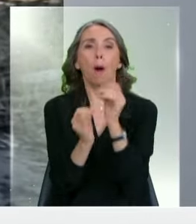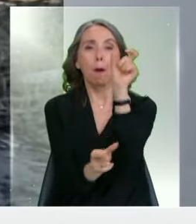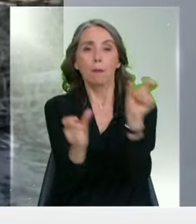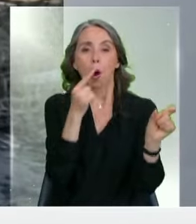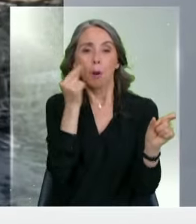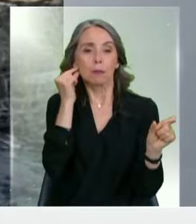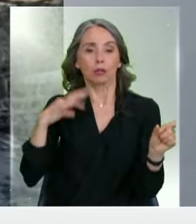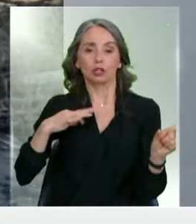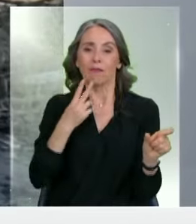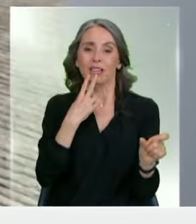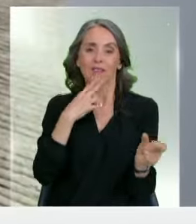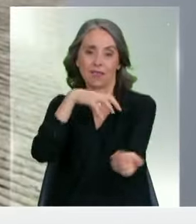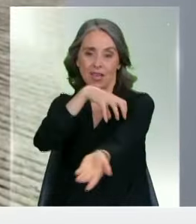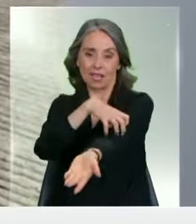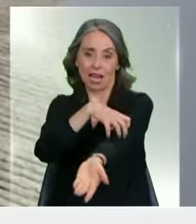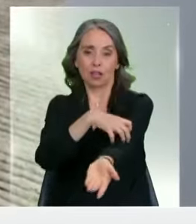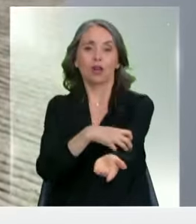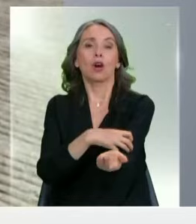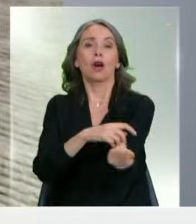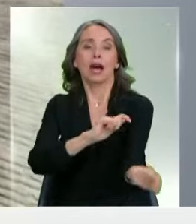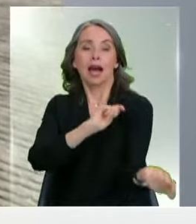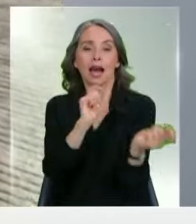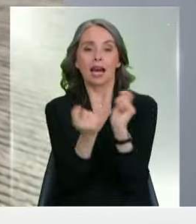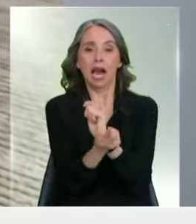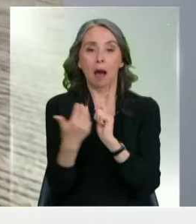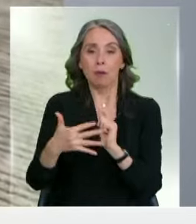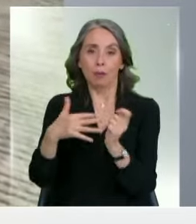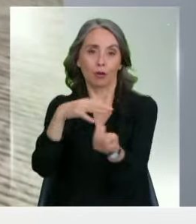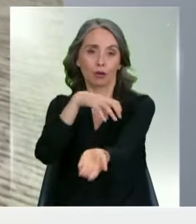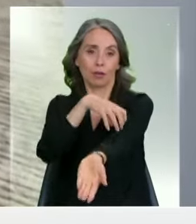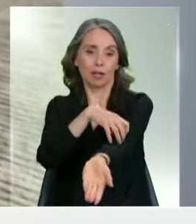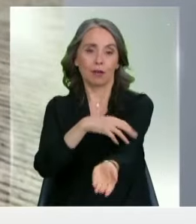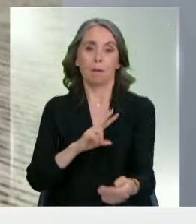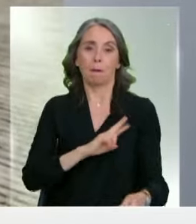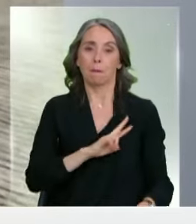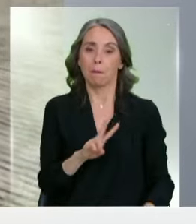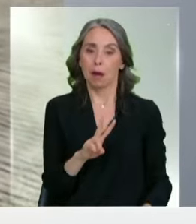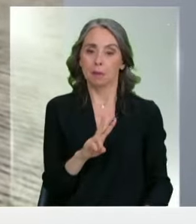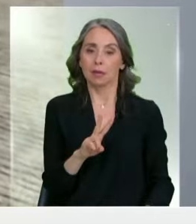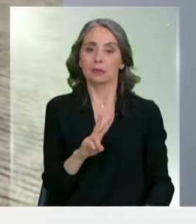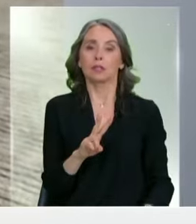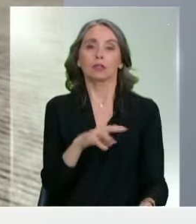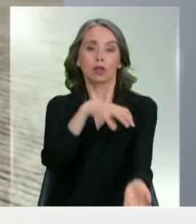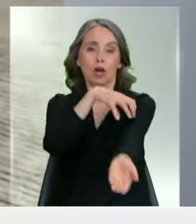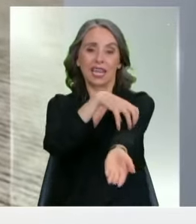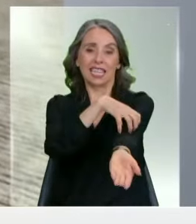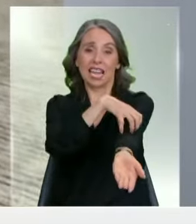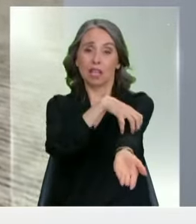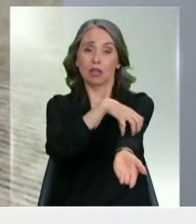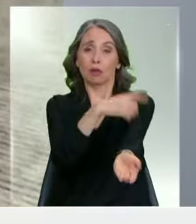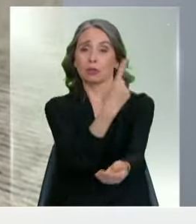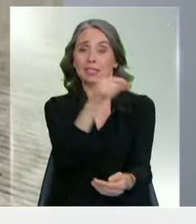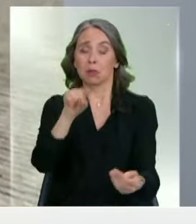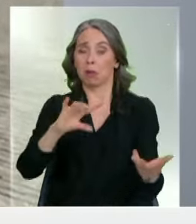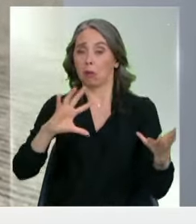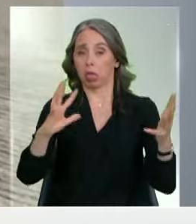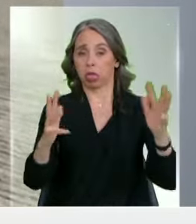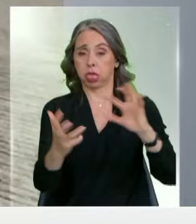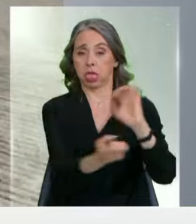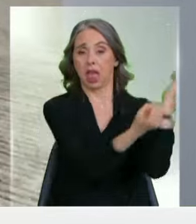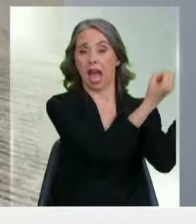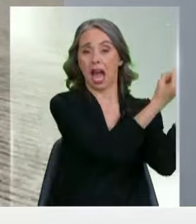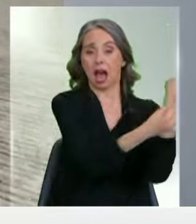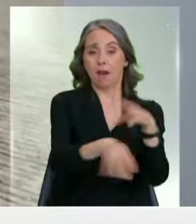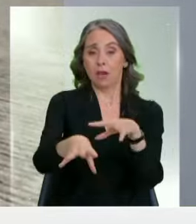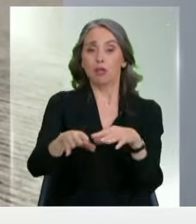los ciudadanos que habitan nuestra región. De hacer un cambio importante en la región de Valparaíso, una región que está absolutamente deteriorada,